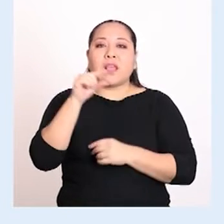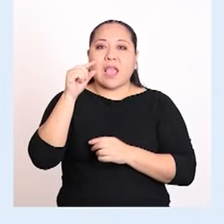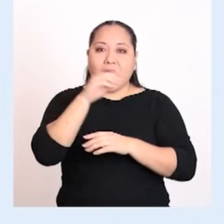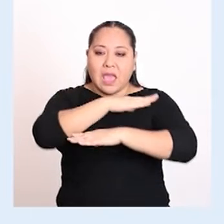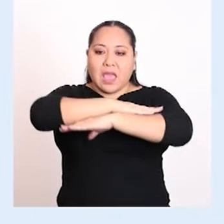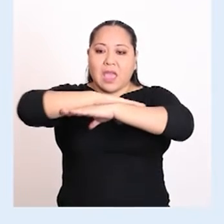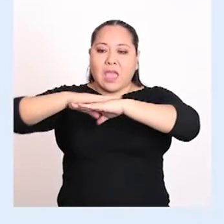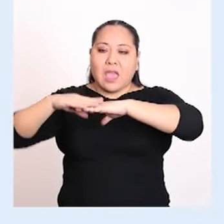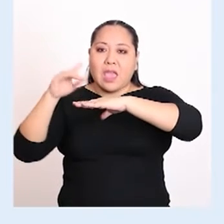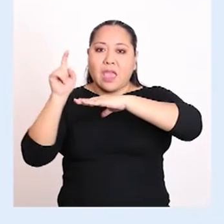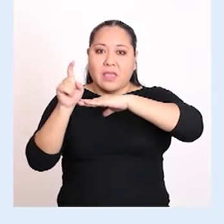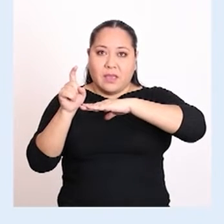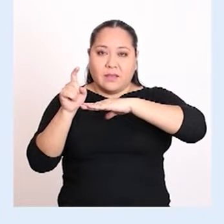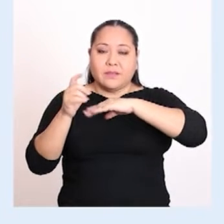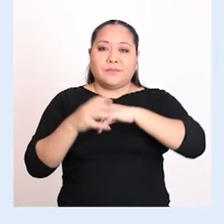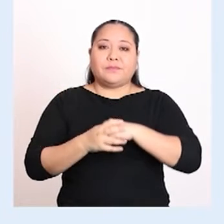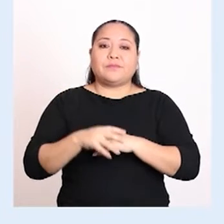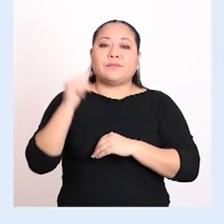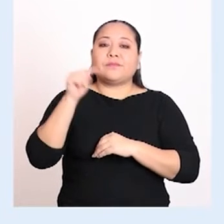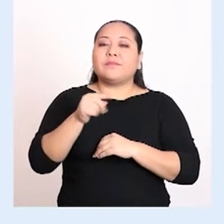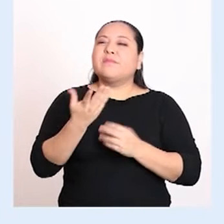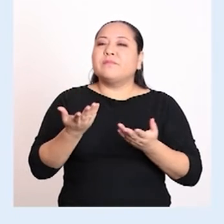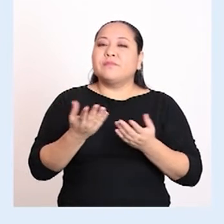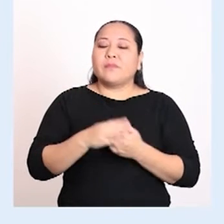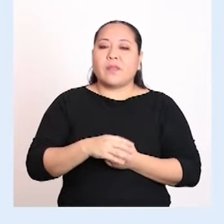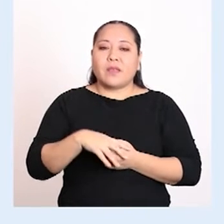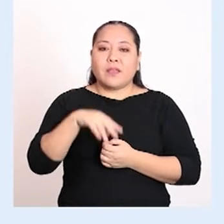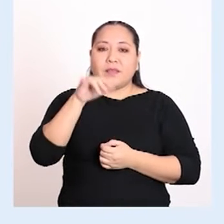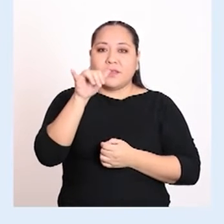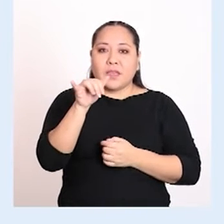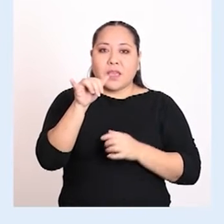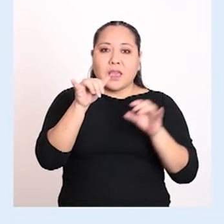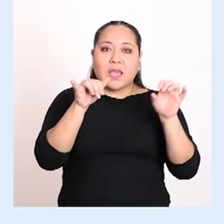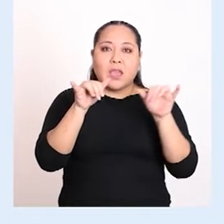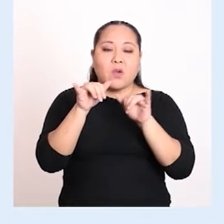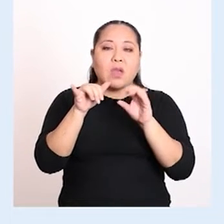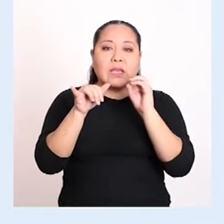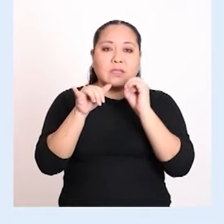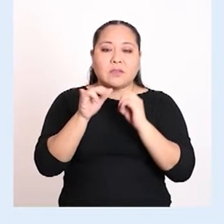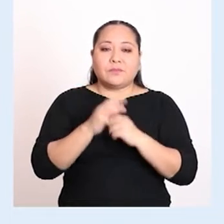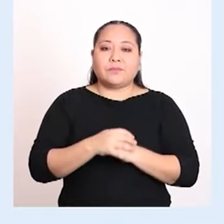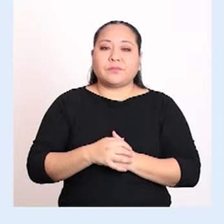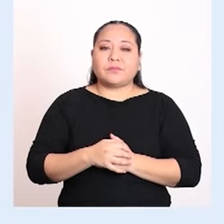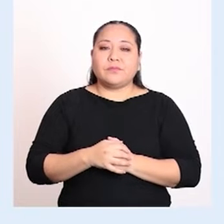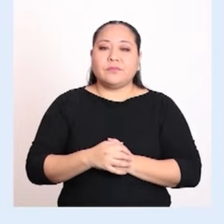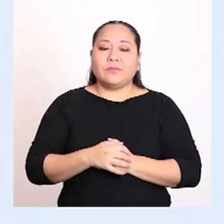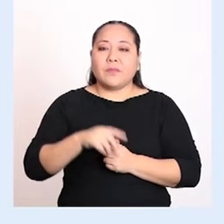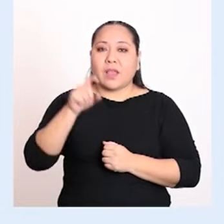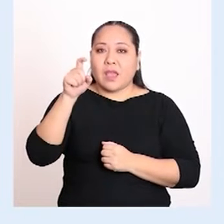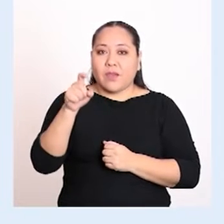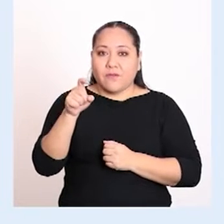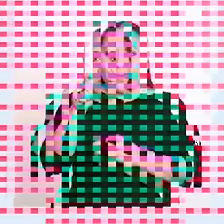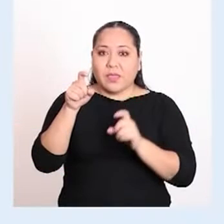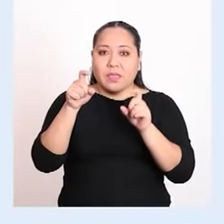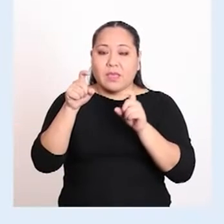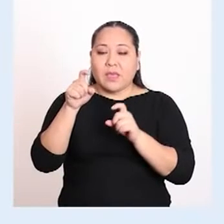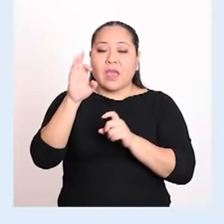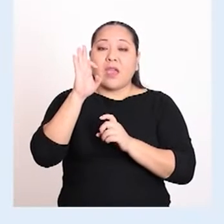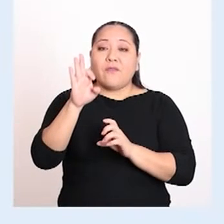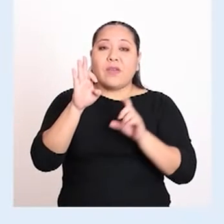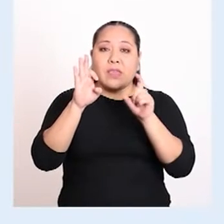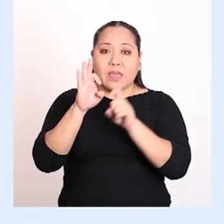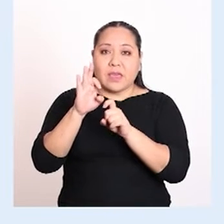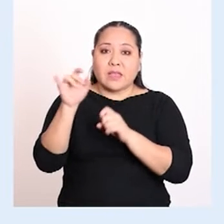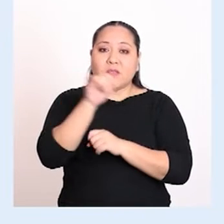X. Para ello, hacemos Y igual a 0. Es decir, f de x será